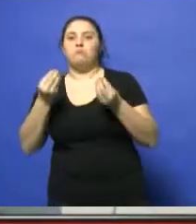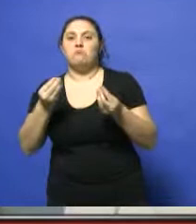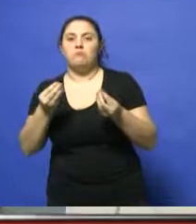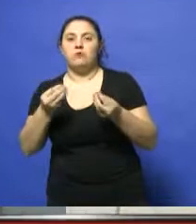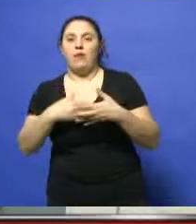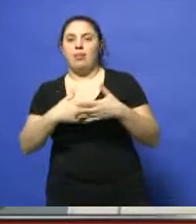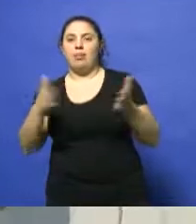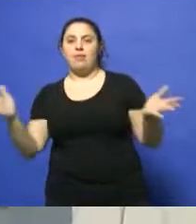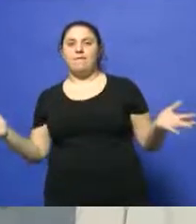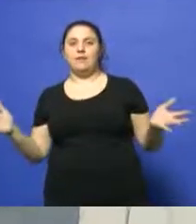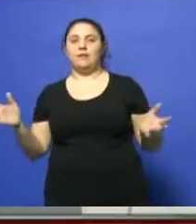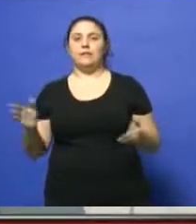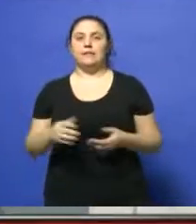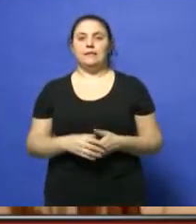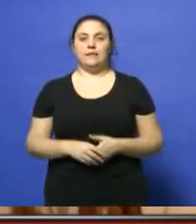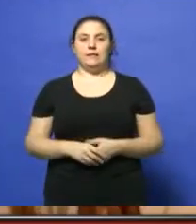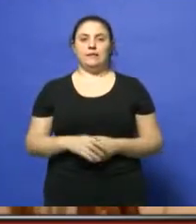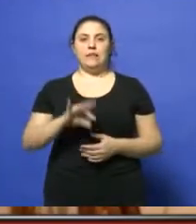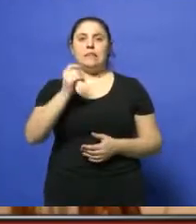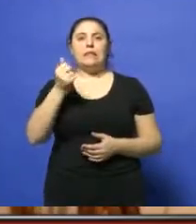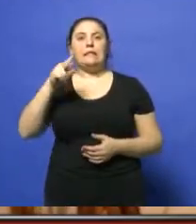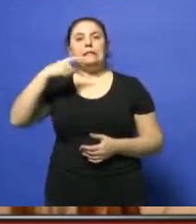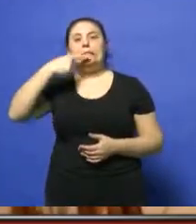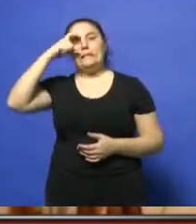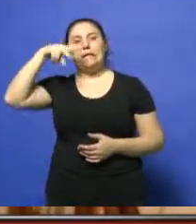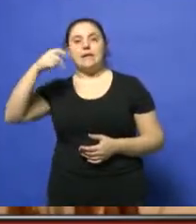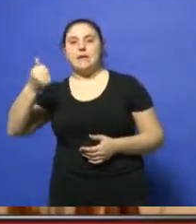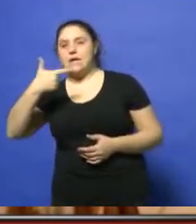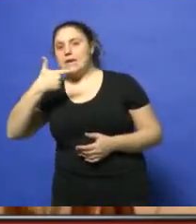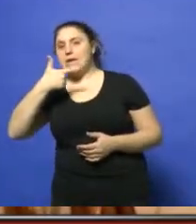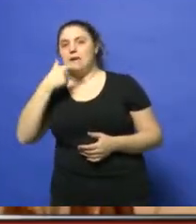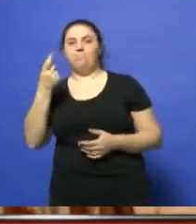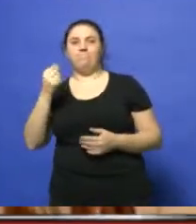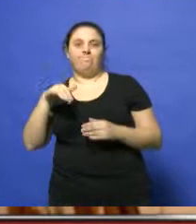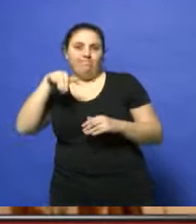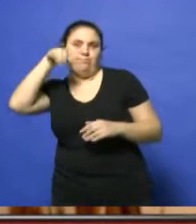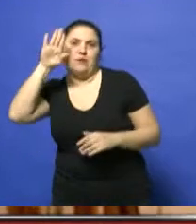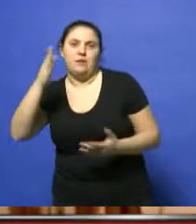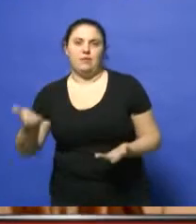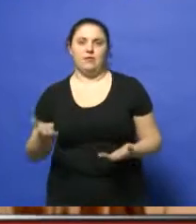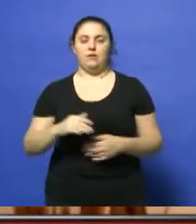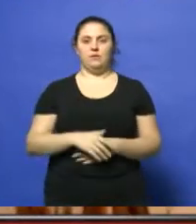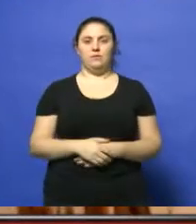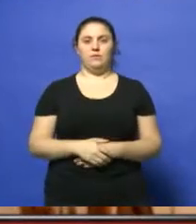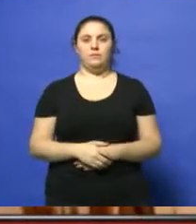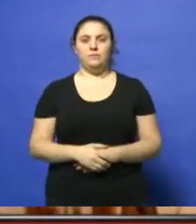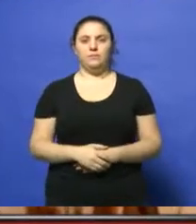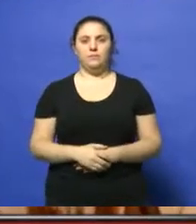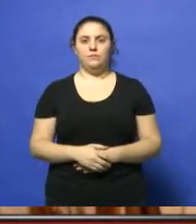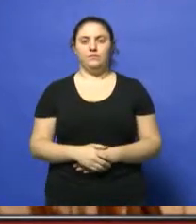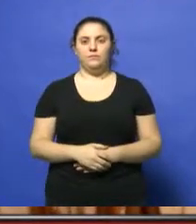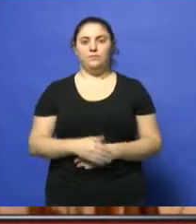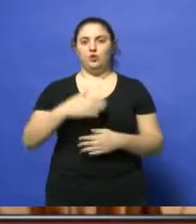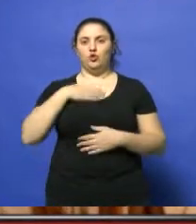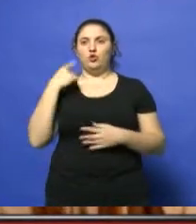la liberación de las dársenas por un montón de elementos que lo integran, entre ellos el costo también. Entonces, nosotros